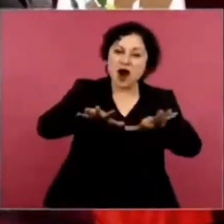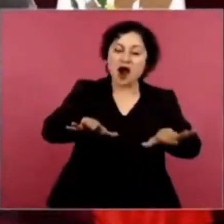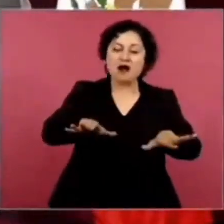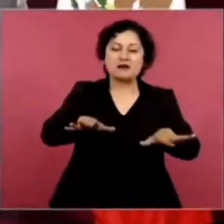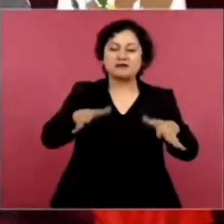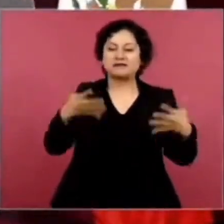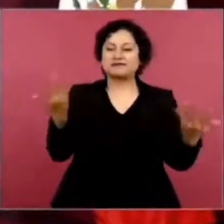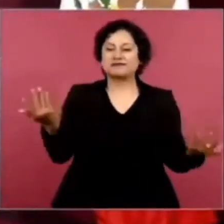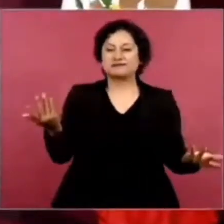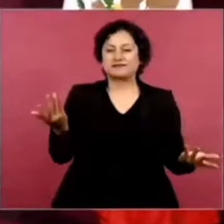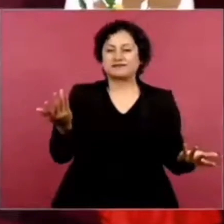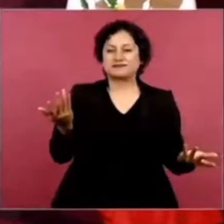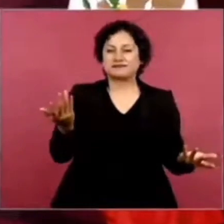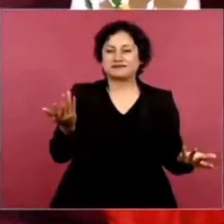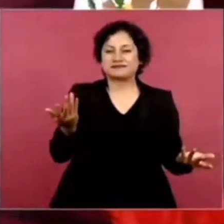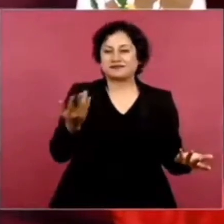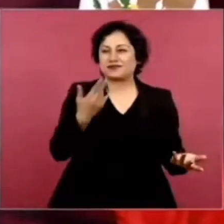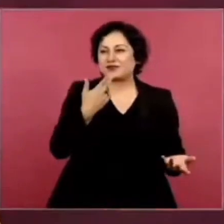nada, eso no.